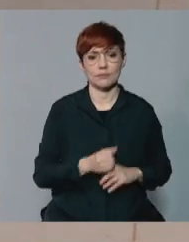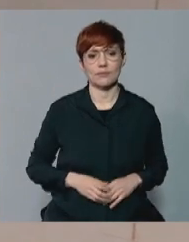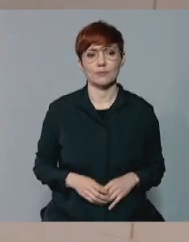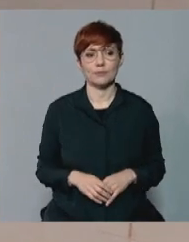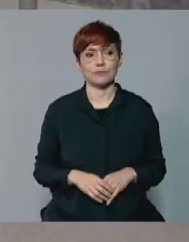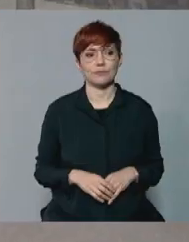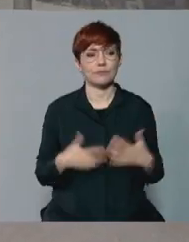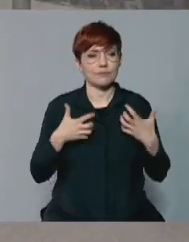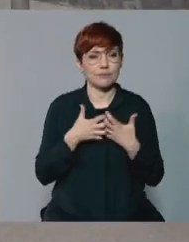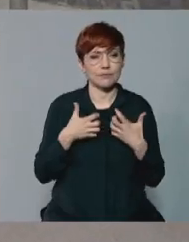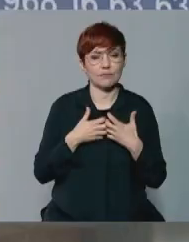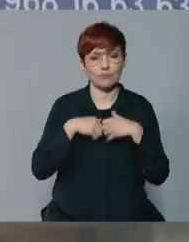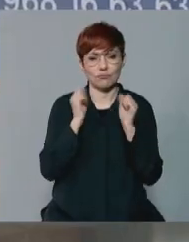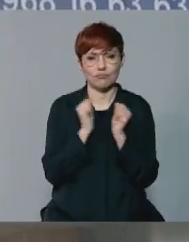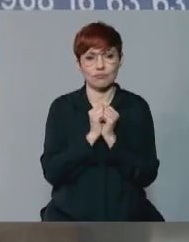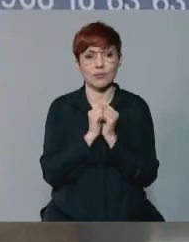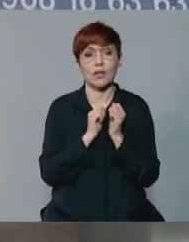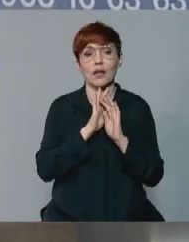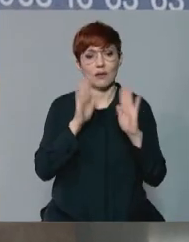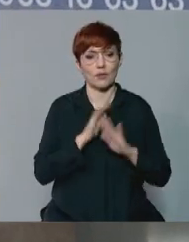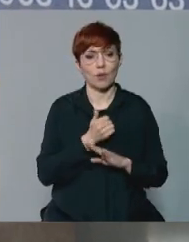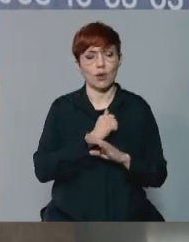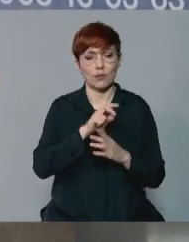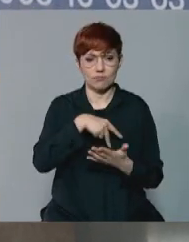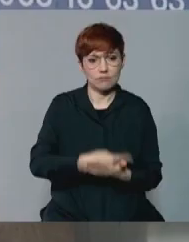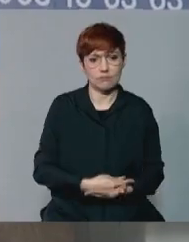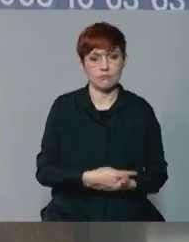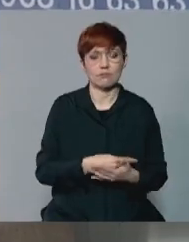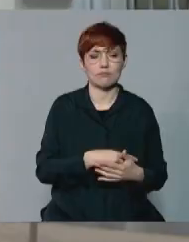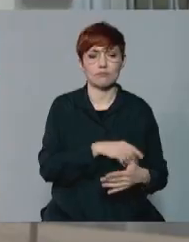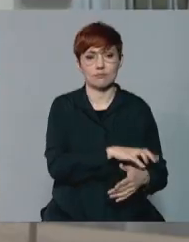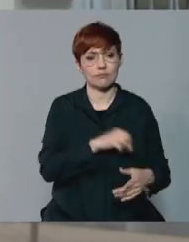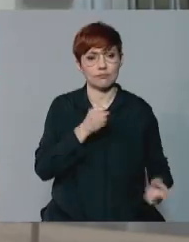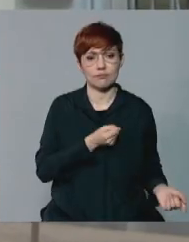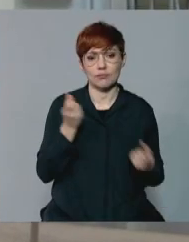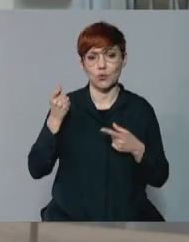un intenso forcejeo, los agentes consiguieron reducirlos y ponerlos a disposición judicial.